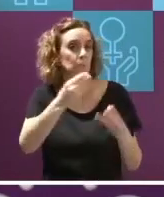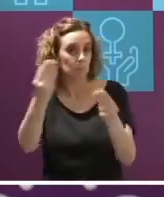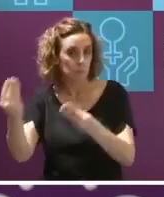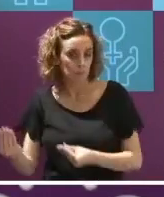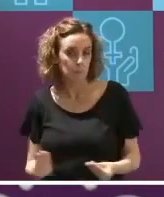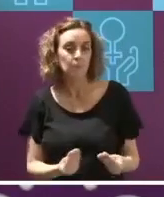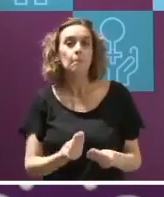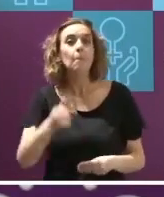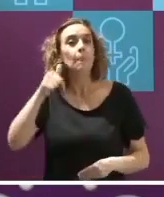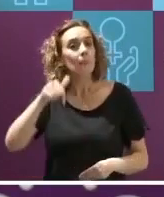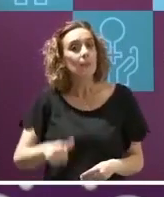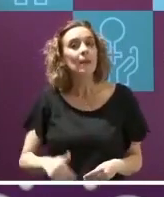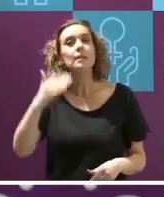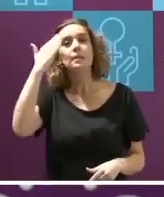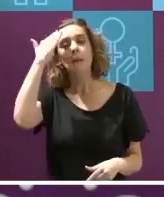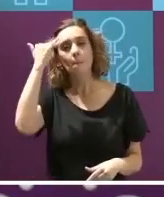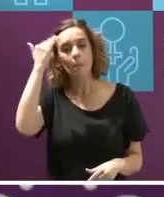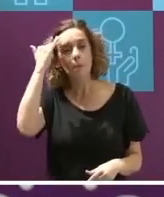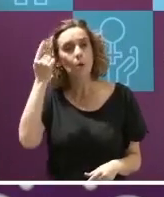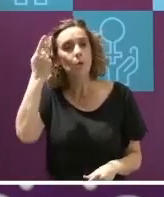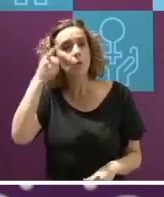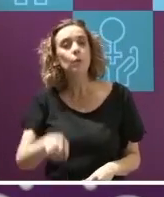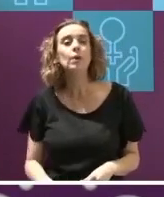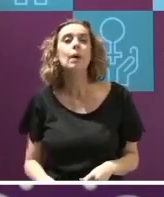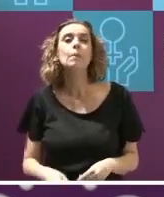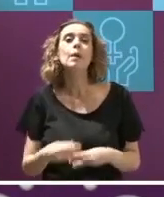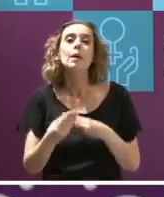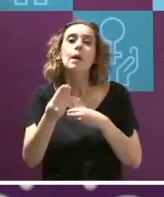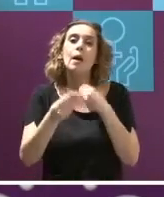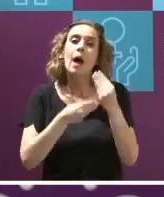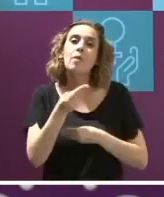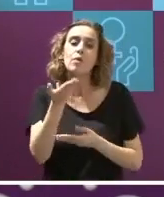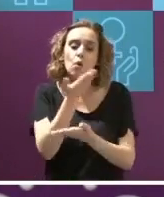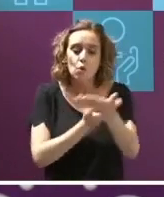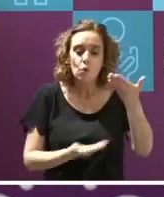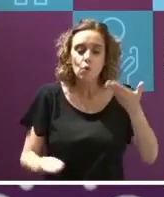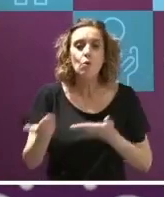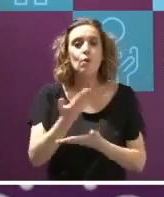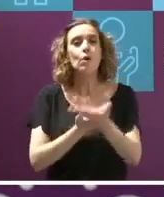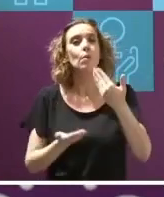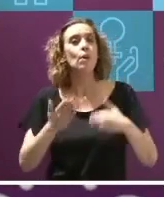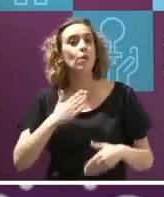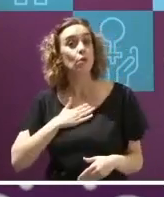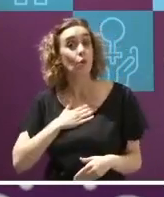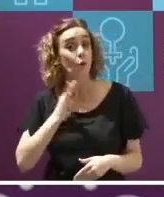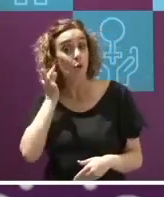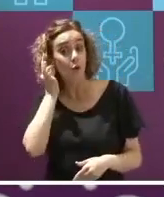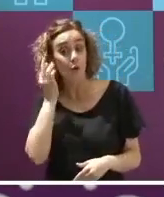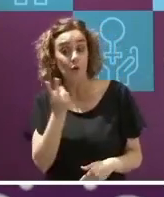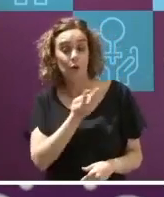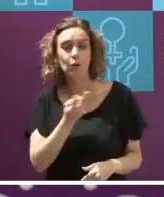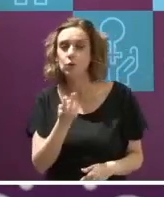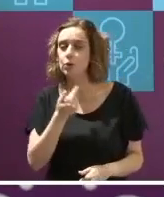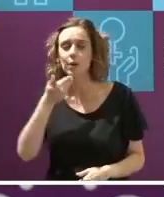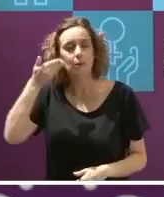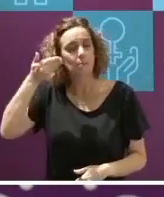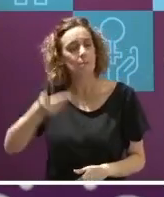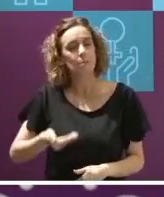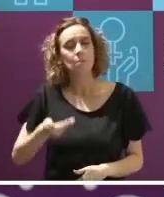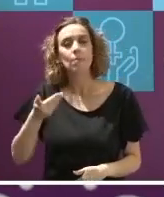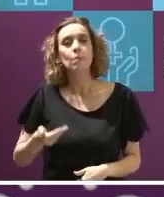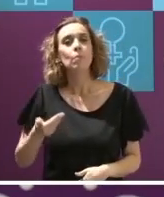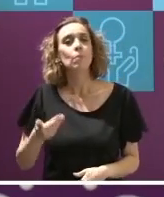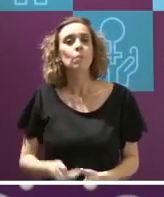países. Este memorando también establece una colaboración que nosotras consideramos fundamental, ya que va